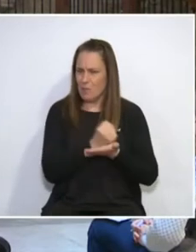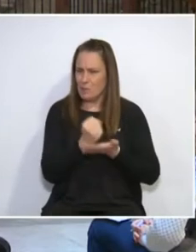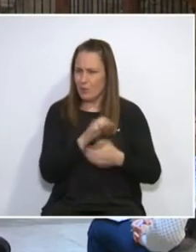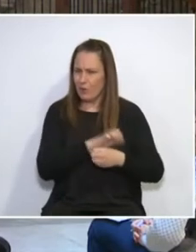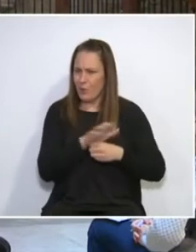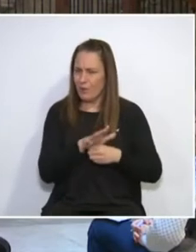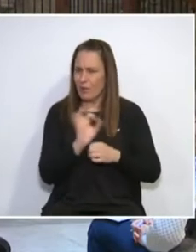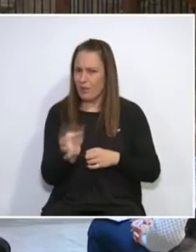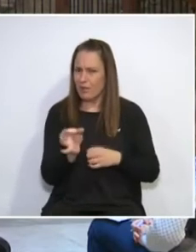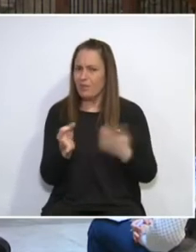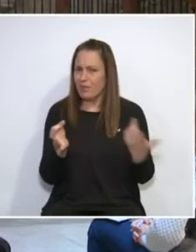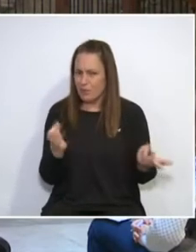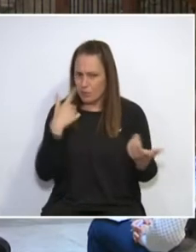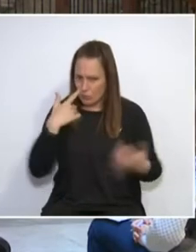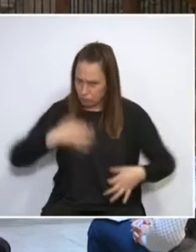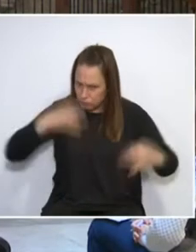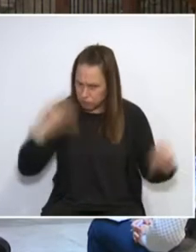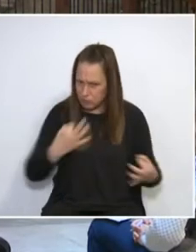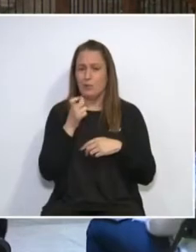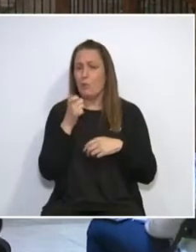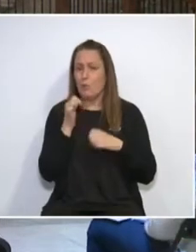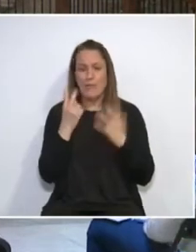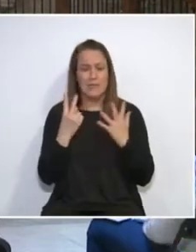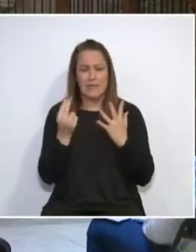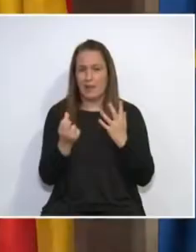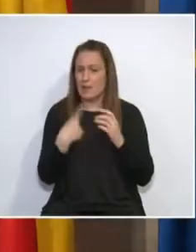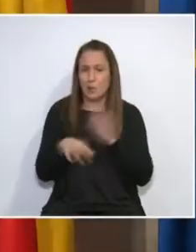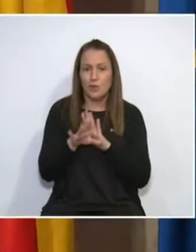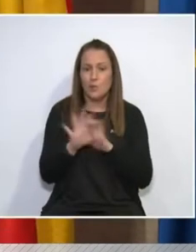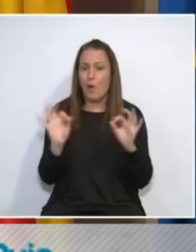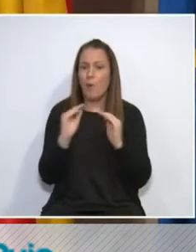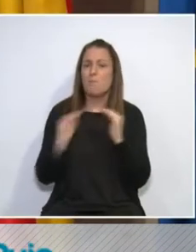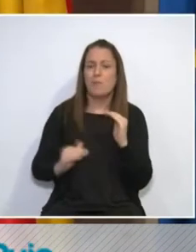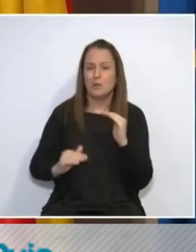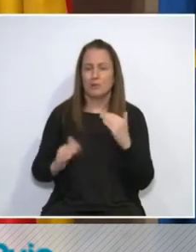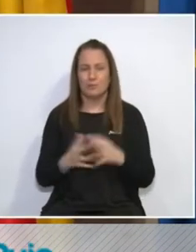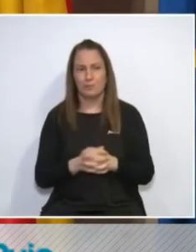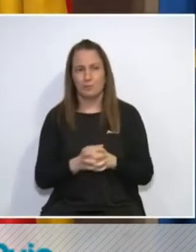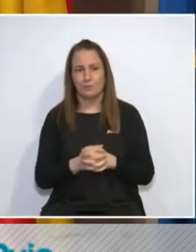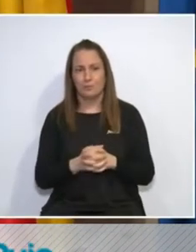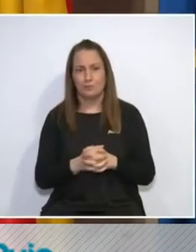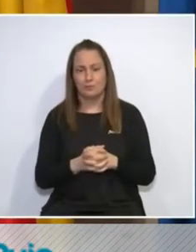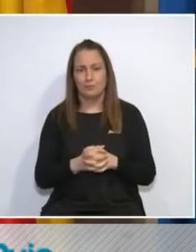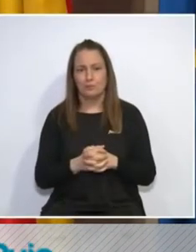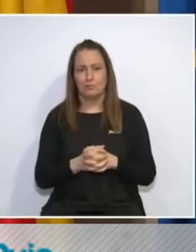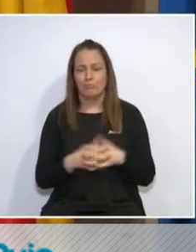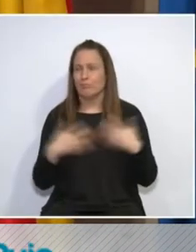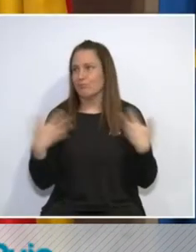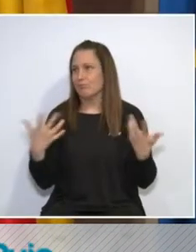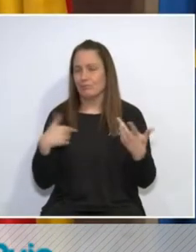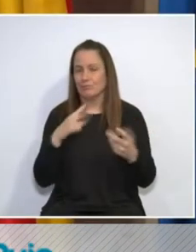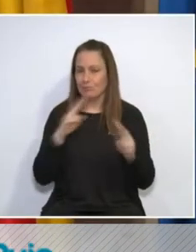que si así lo estima el gobierno no hay que entrar en debate yo creo que no pueden estar estos días debatir sobre